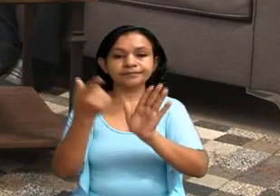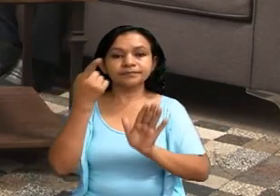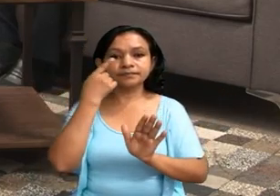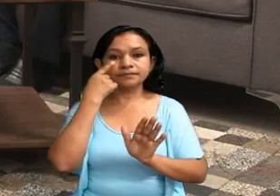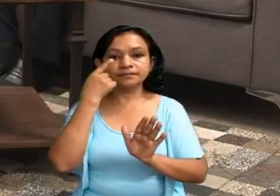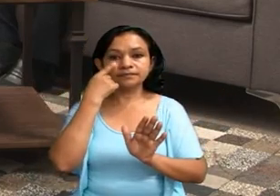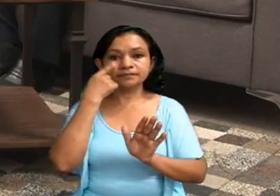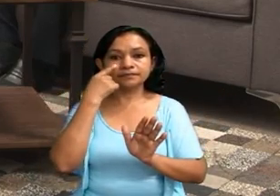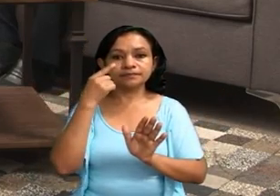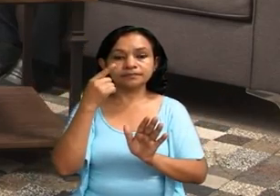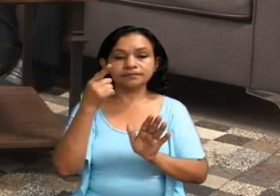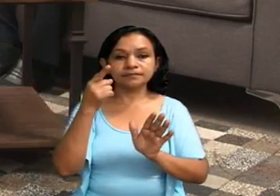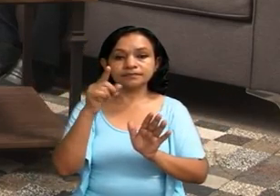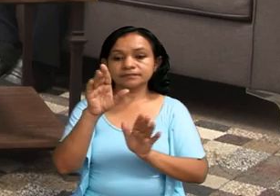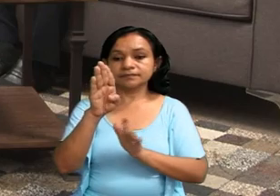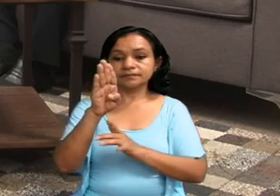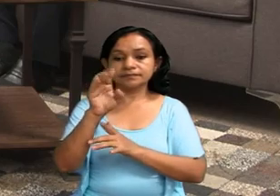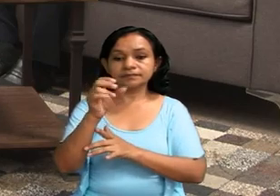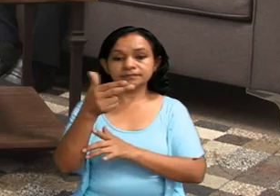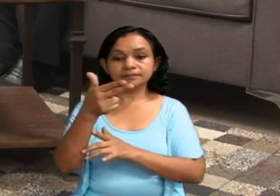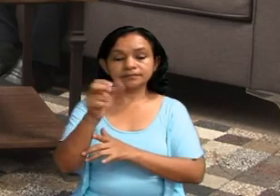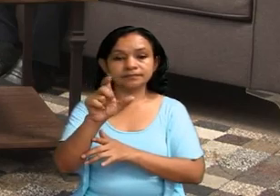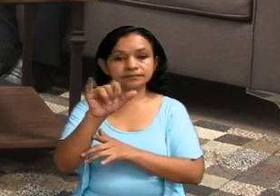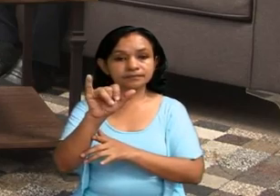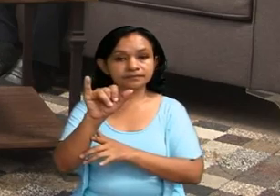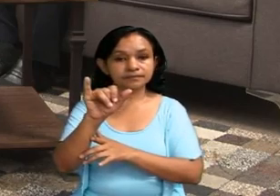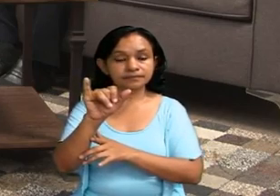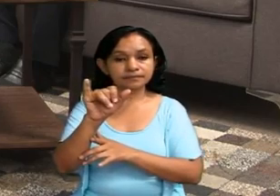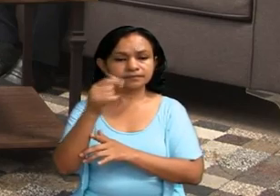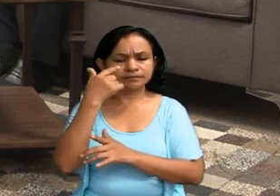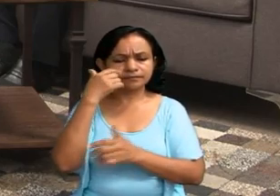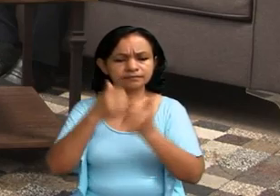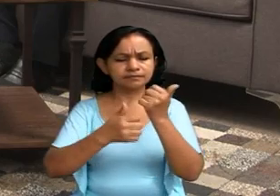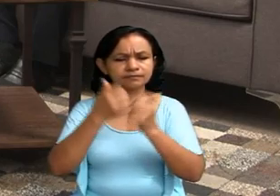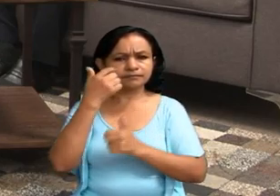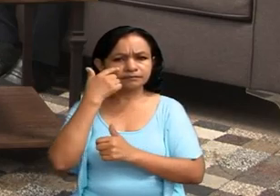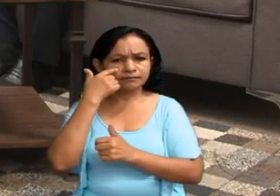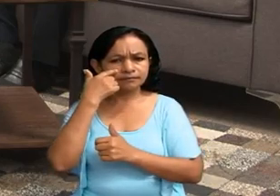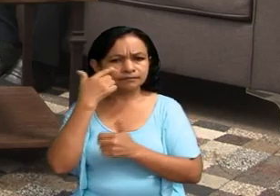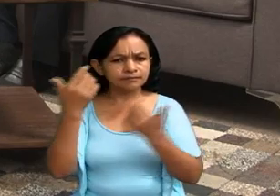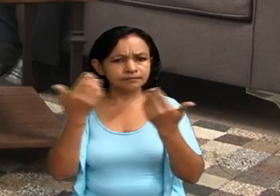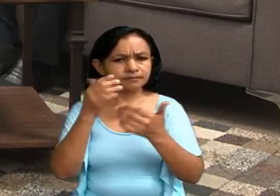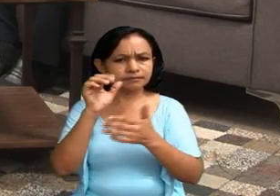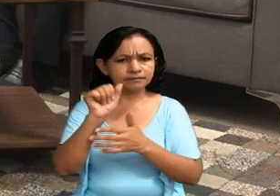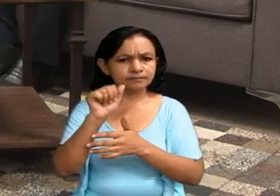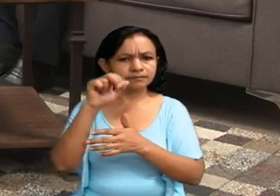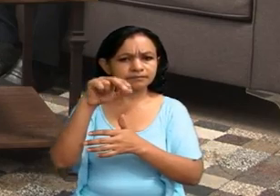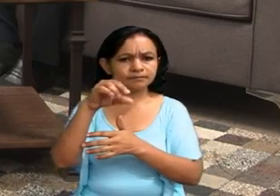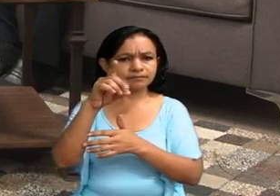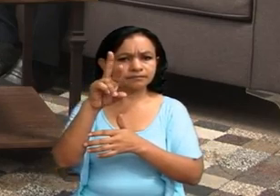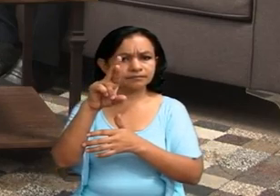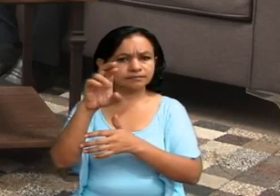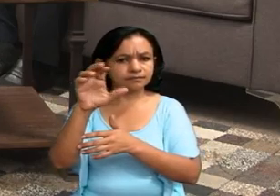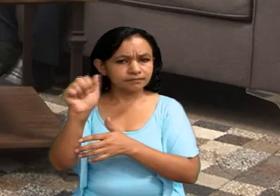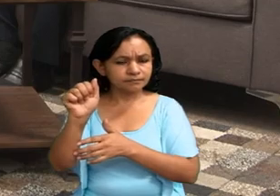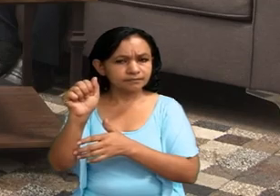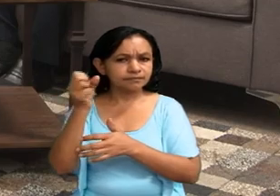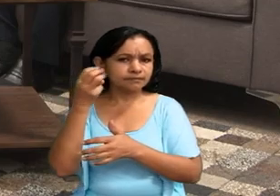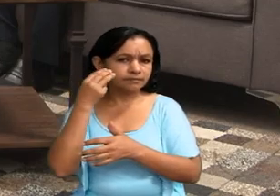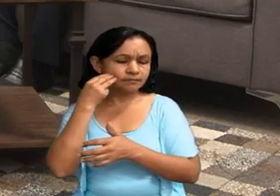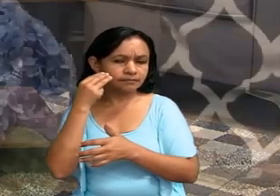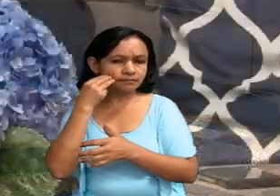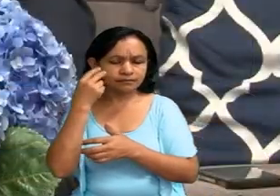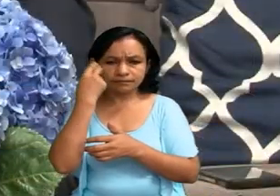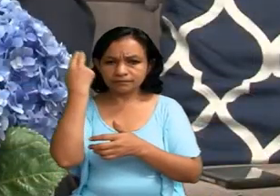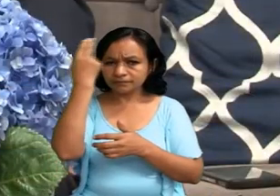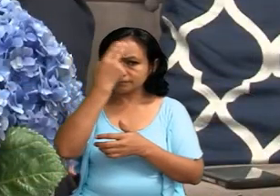que Andrea Bocelli nació con un problema en su ojo, y desde la perspectiva de que a su madre le